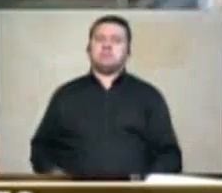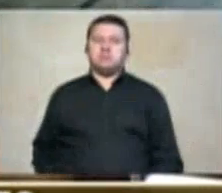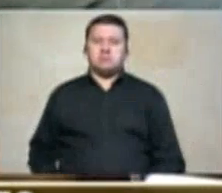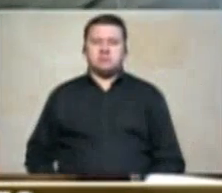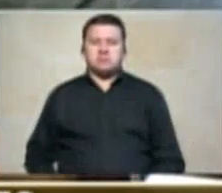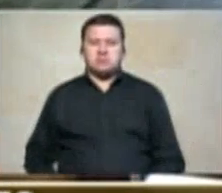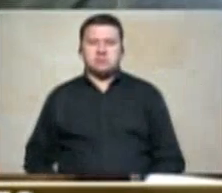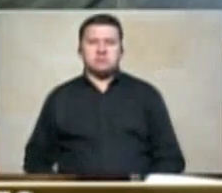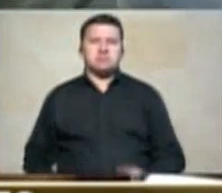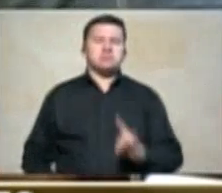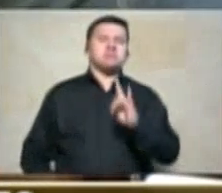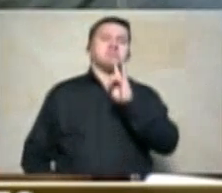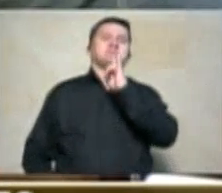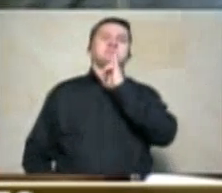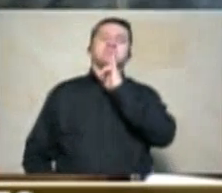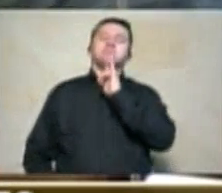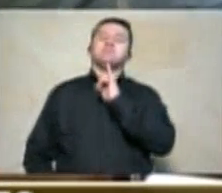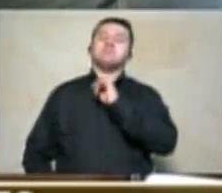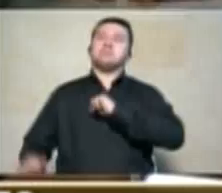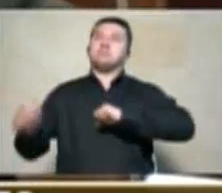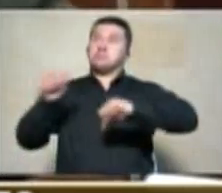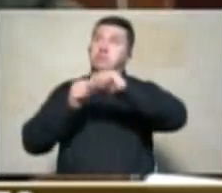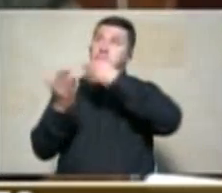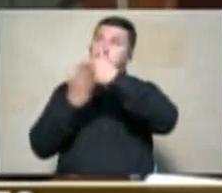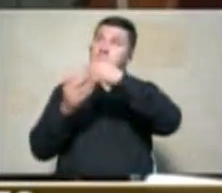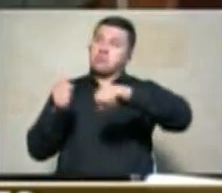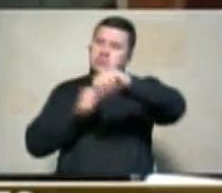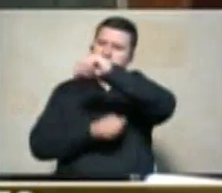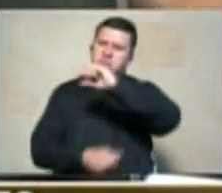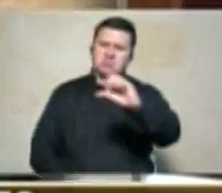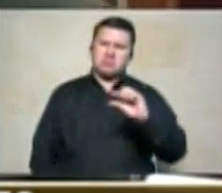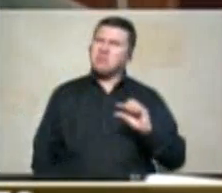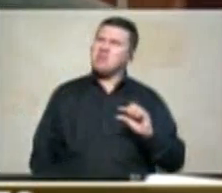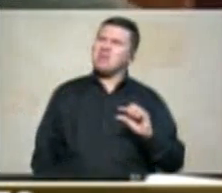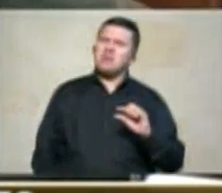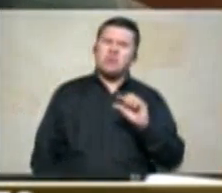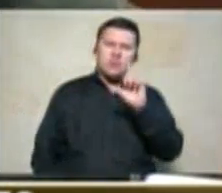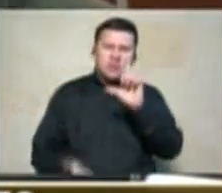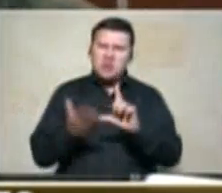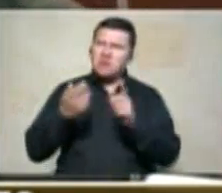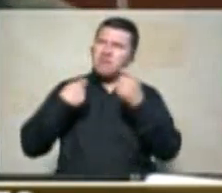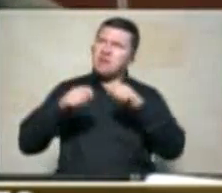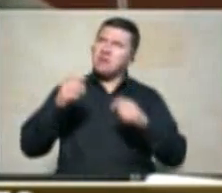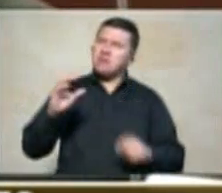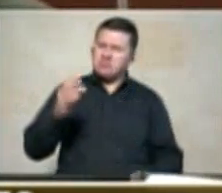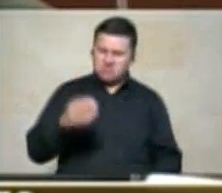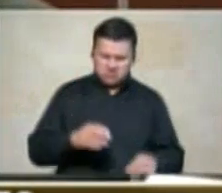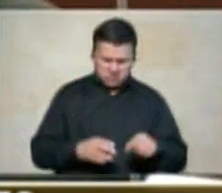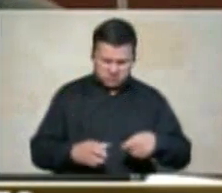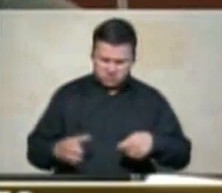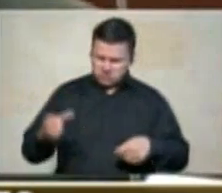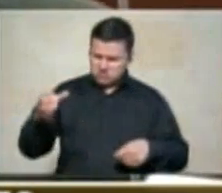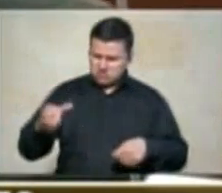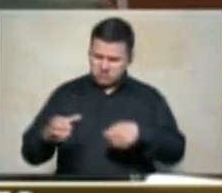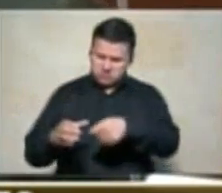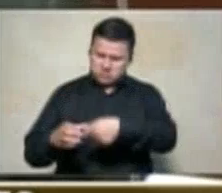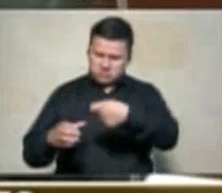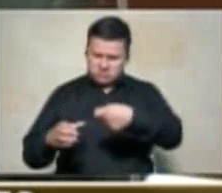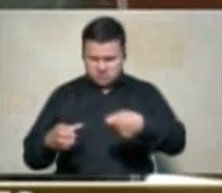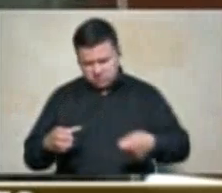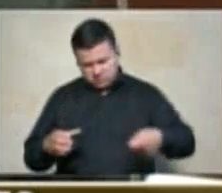miseria por libra y nos los ponían en la mesa de todos los colombianos a precios increíblemente mucho más